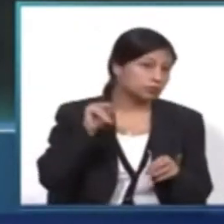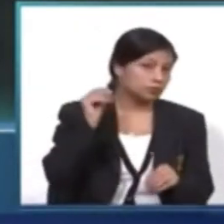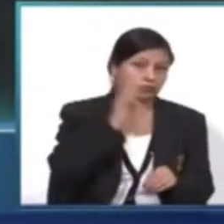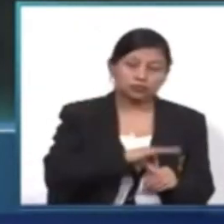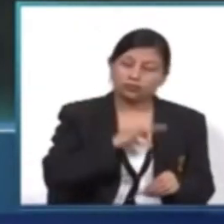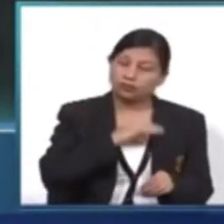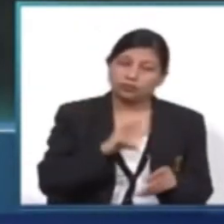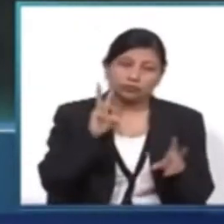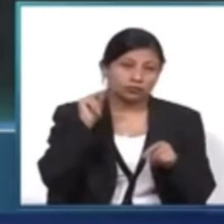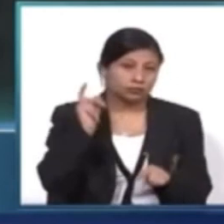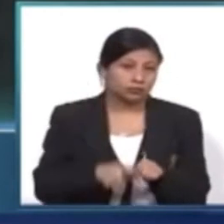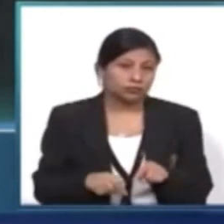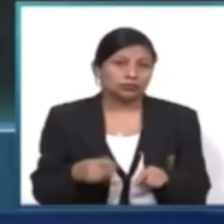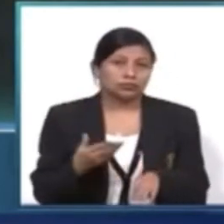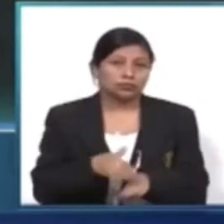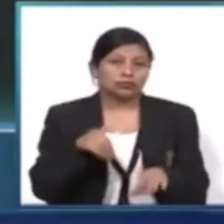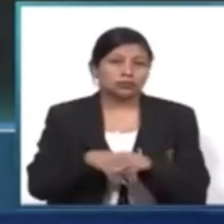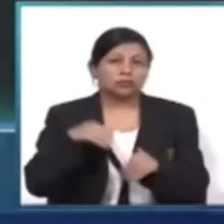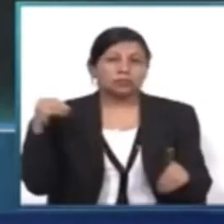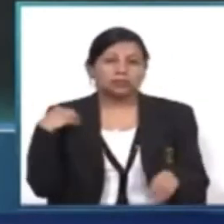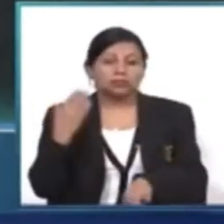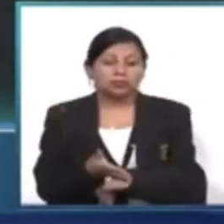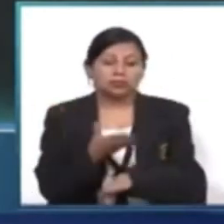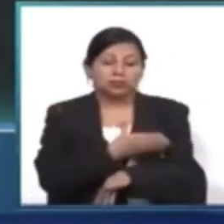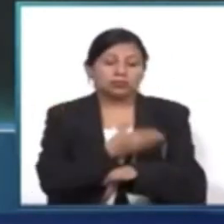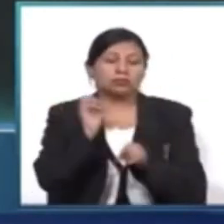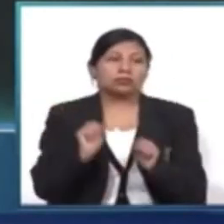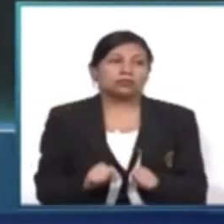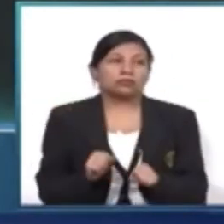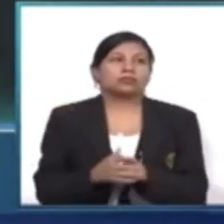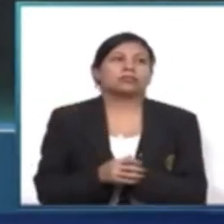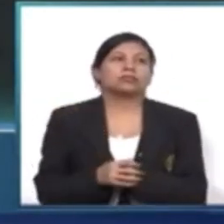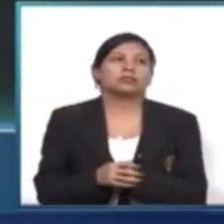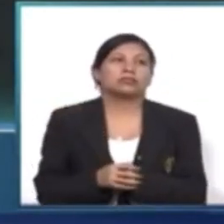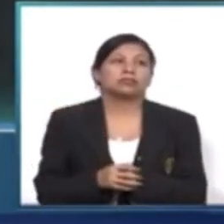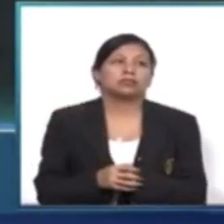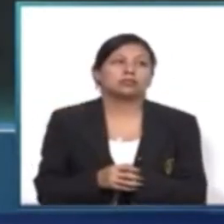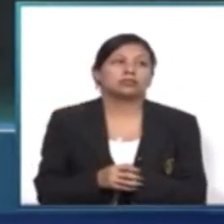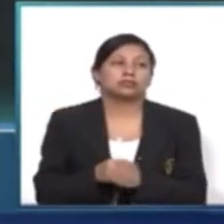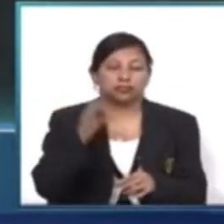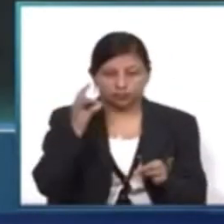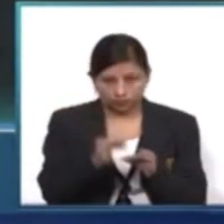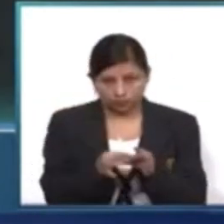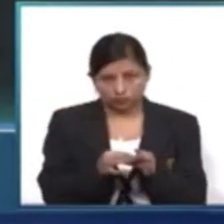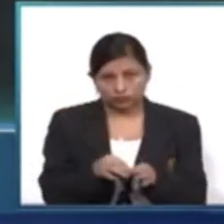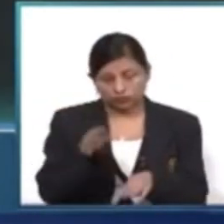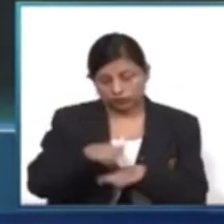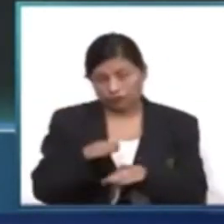Social, para poder salir a hacer esos anticipos. Entonces, eso es un aspecto clave de